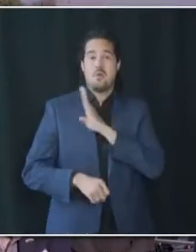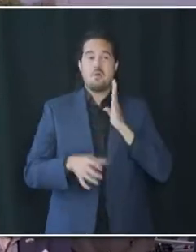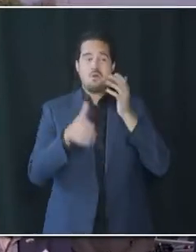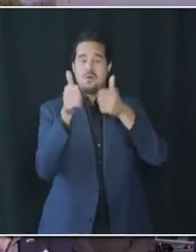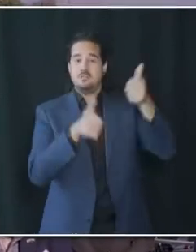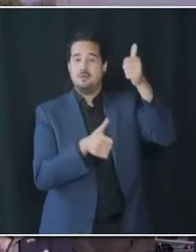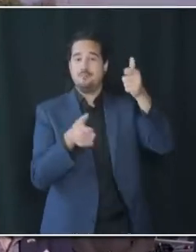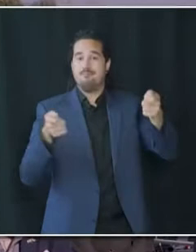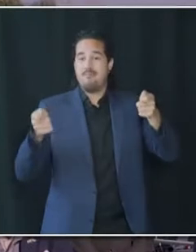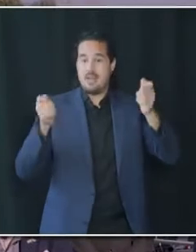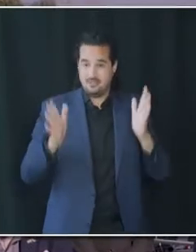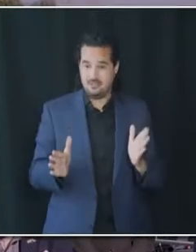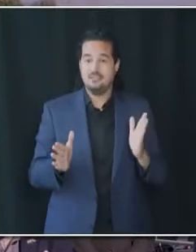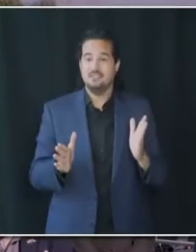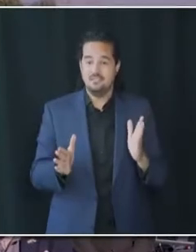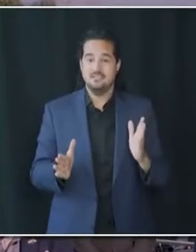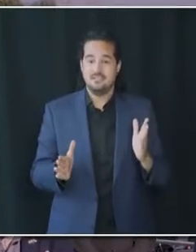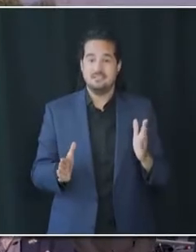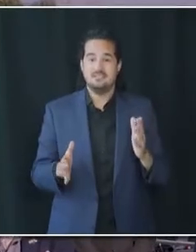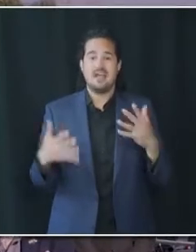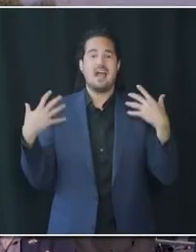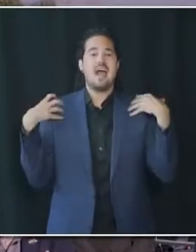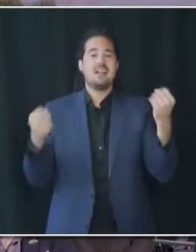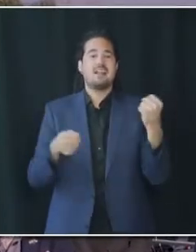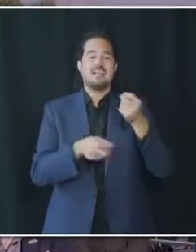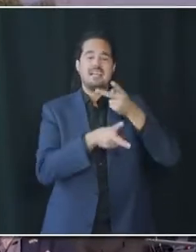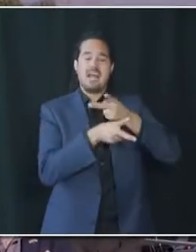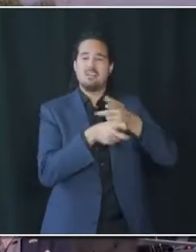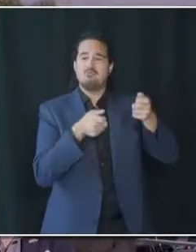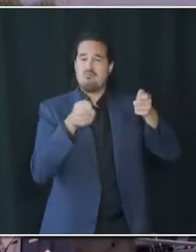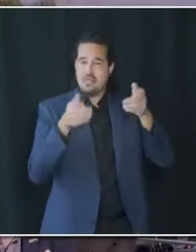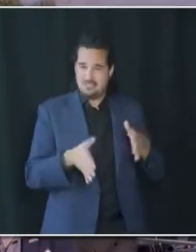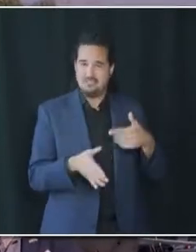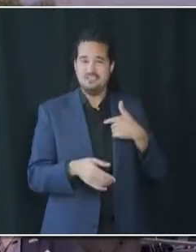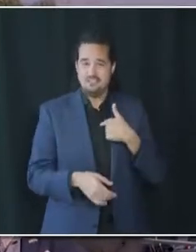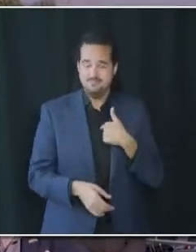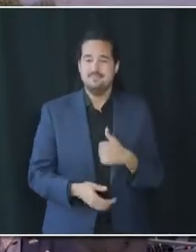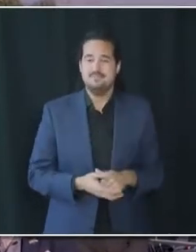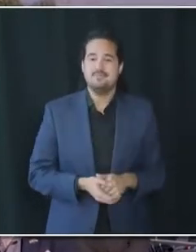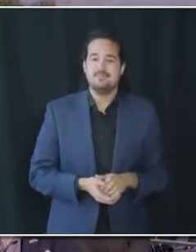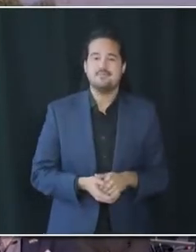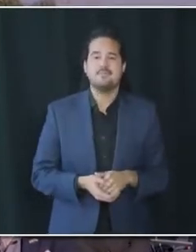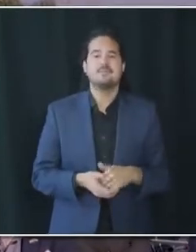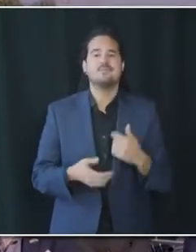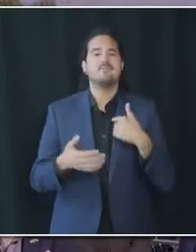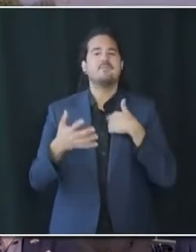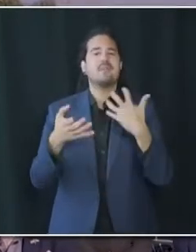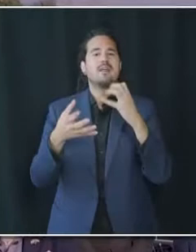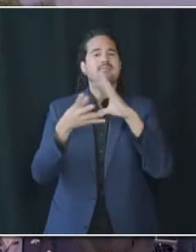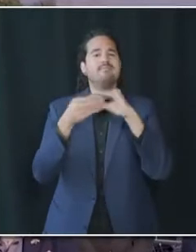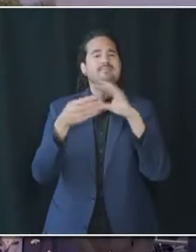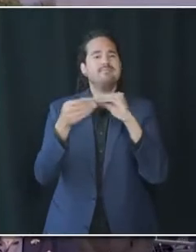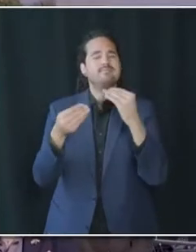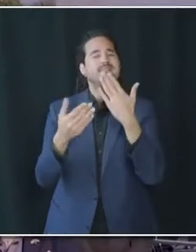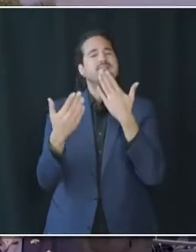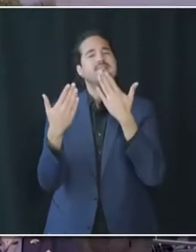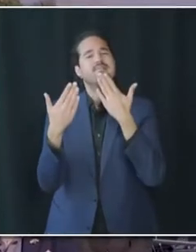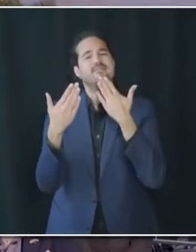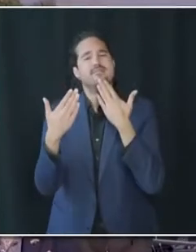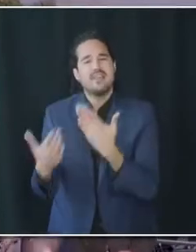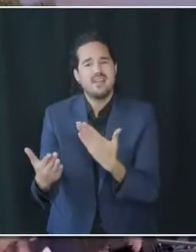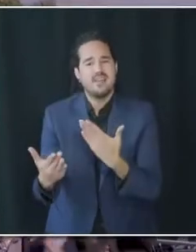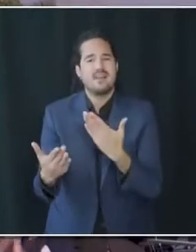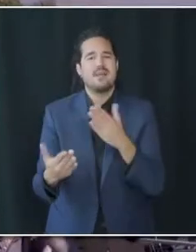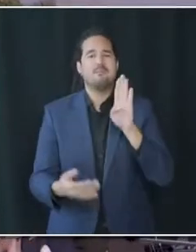director de salubridad policial quiere decir para comenzar gracias al presidente de baire gracias al